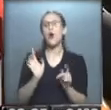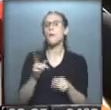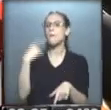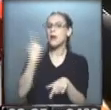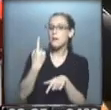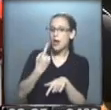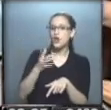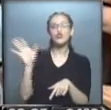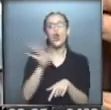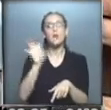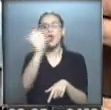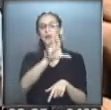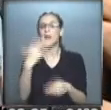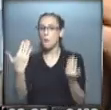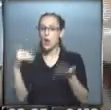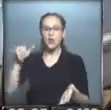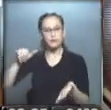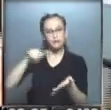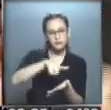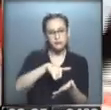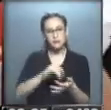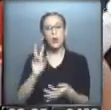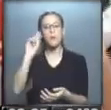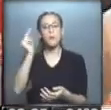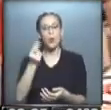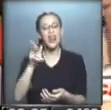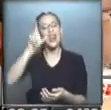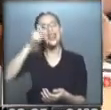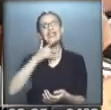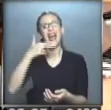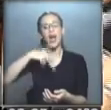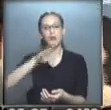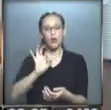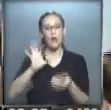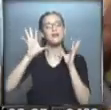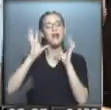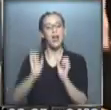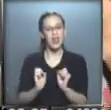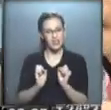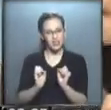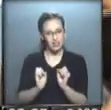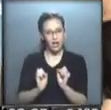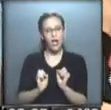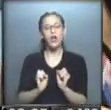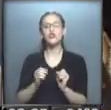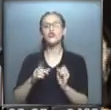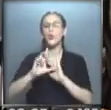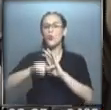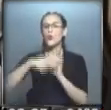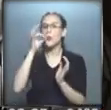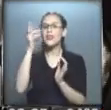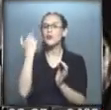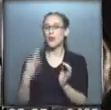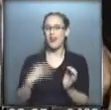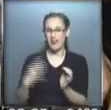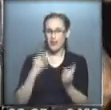vuele a todas las provincias. Falleció Oscar Lescano, secretario general del gremio de Luz y Fuerza durante 29 años.